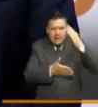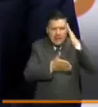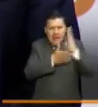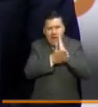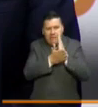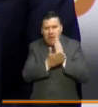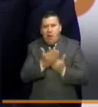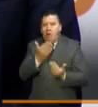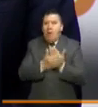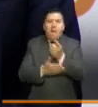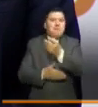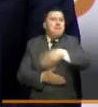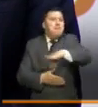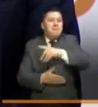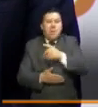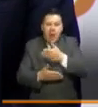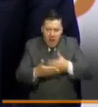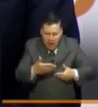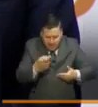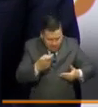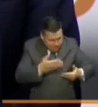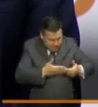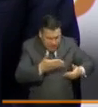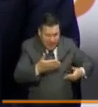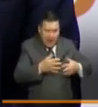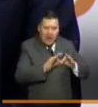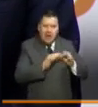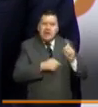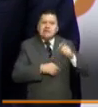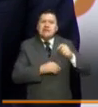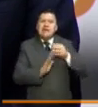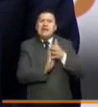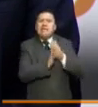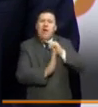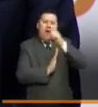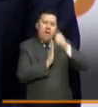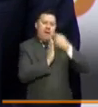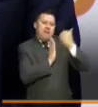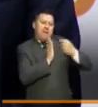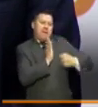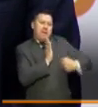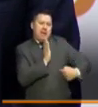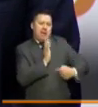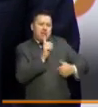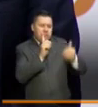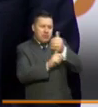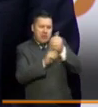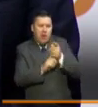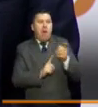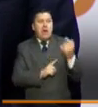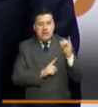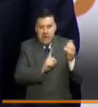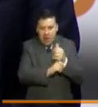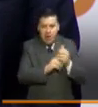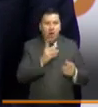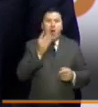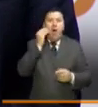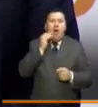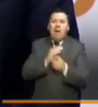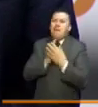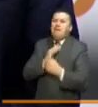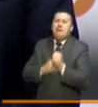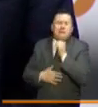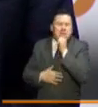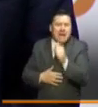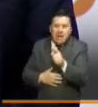actualizada que tenemos tratar de utilizar esta información adicionalmente para identificar aquellos lugares que están en condición de pobreza